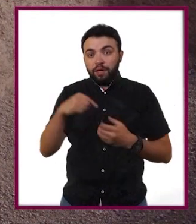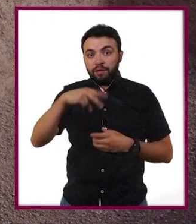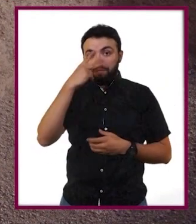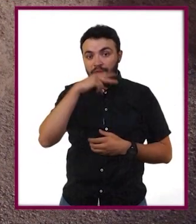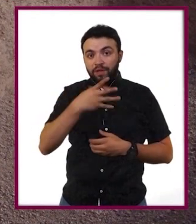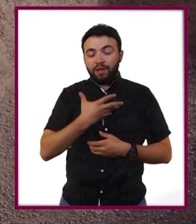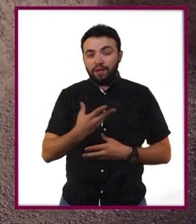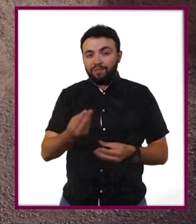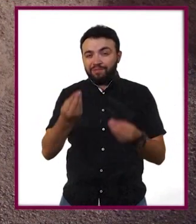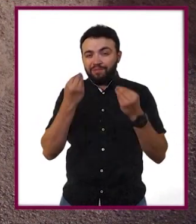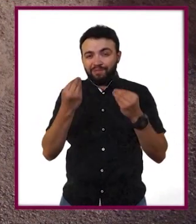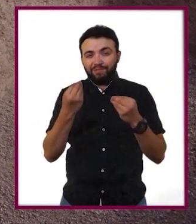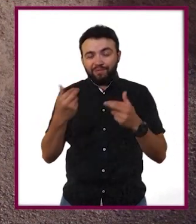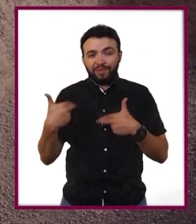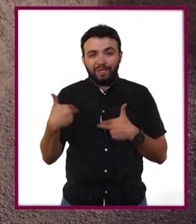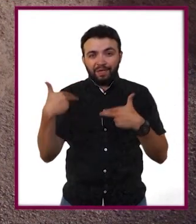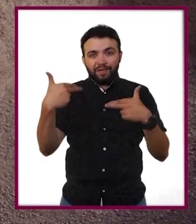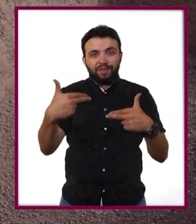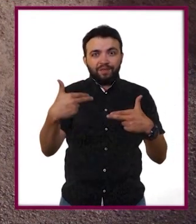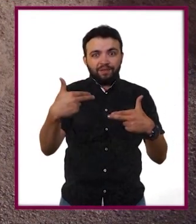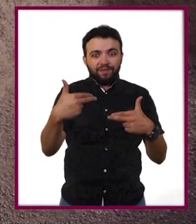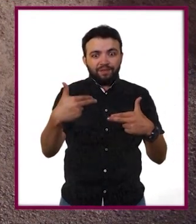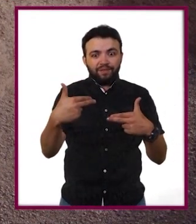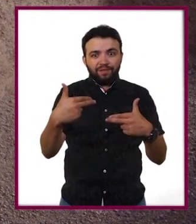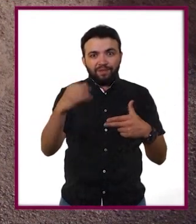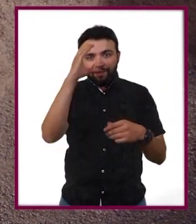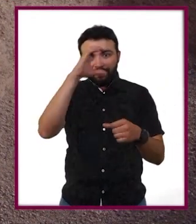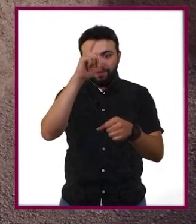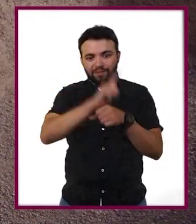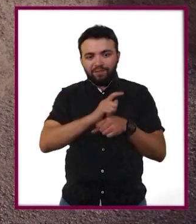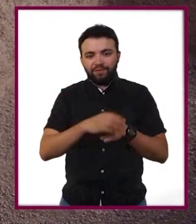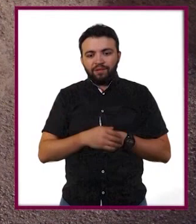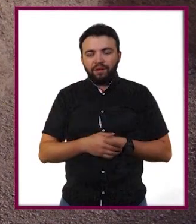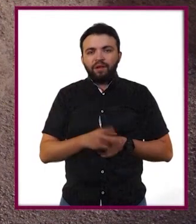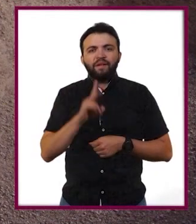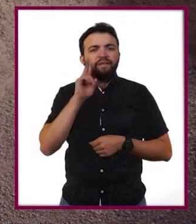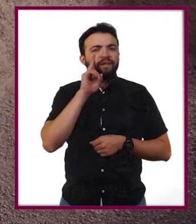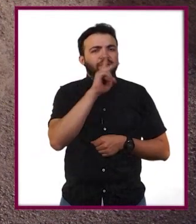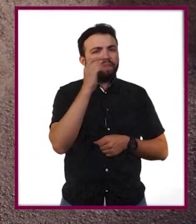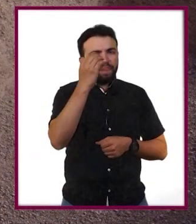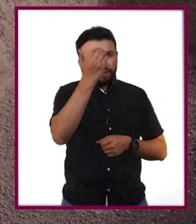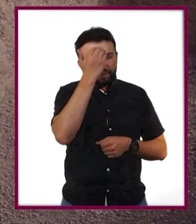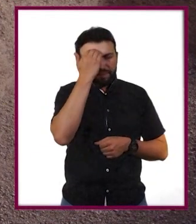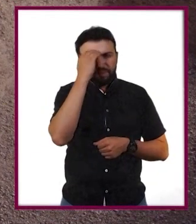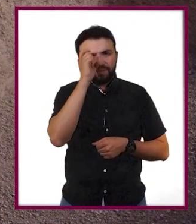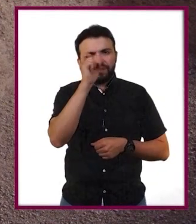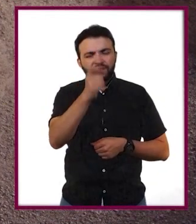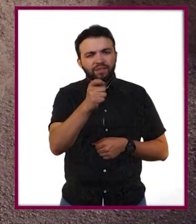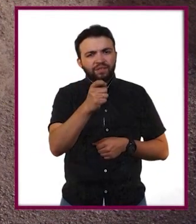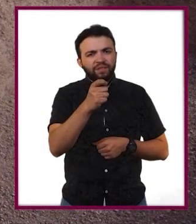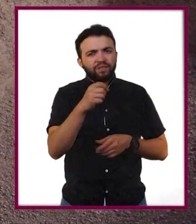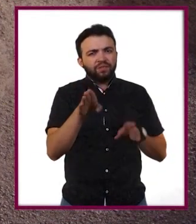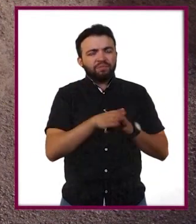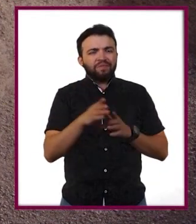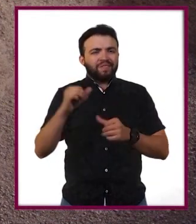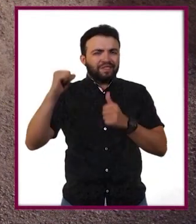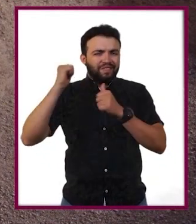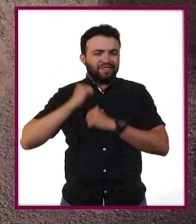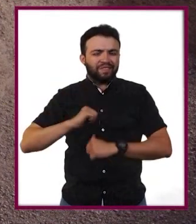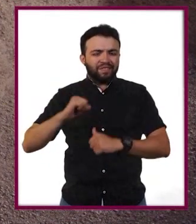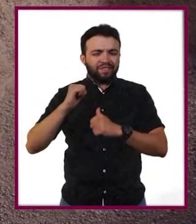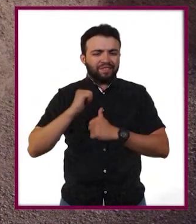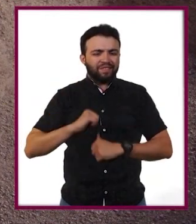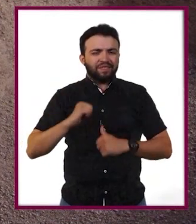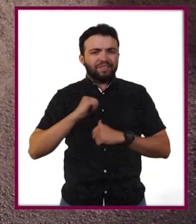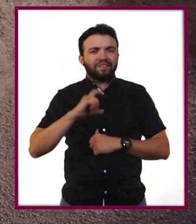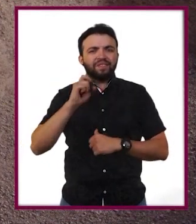patrimonial. Y en nuestra sección de los tesoros a la memoria, vamos a conocer una obra importantísima de ingeniería virreinal. Se trata